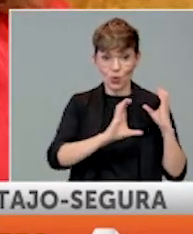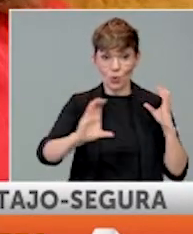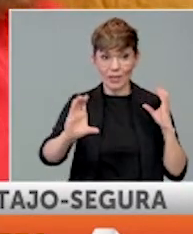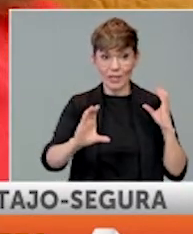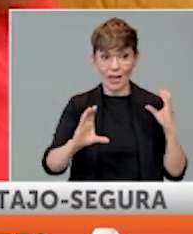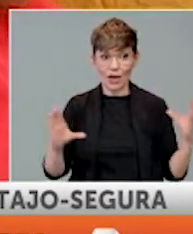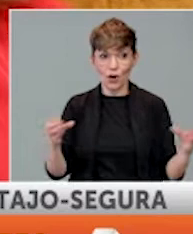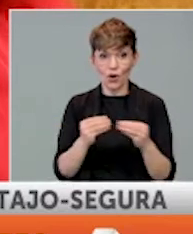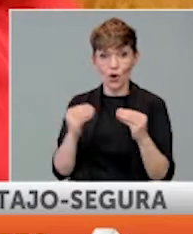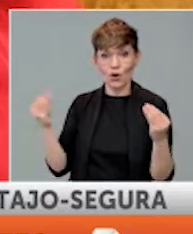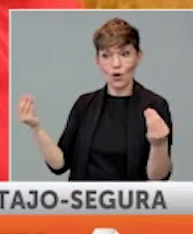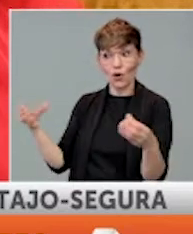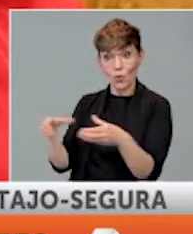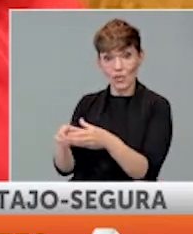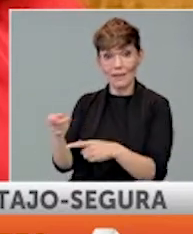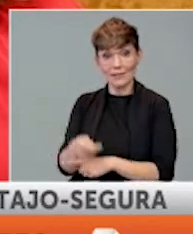comunidades drenantes.